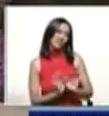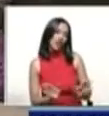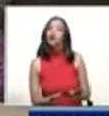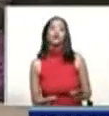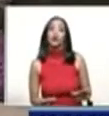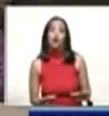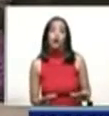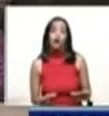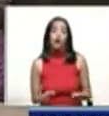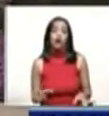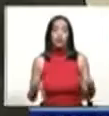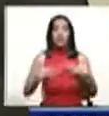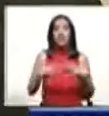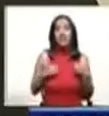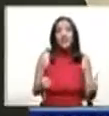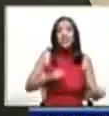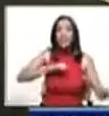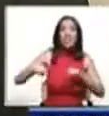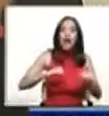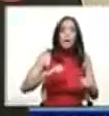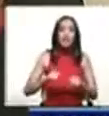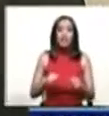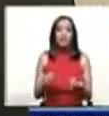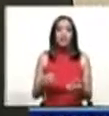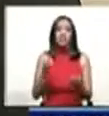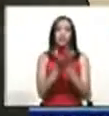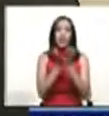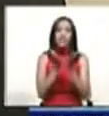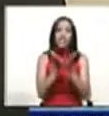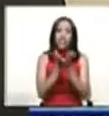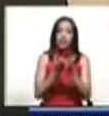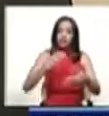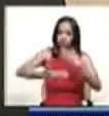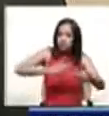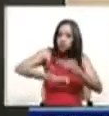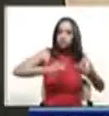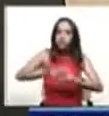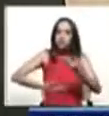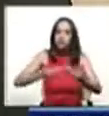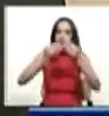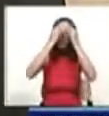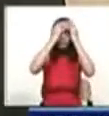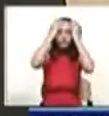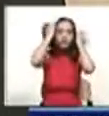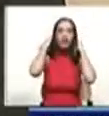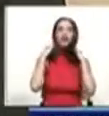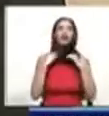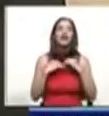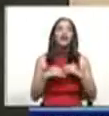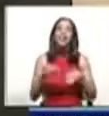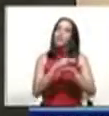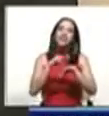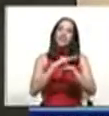la dinámica del movimiento estudiantil. Que no puede ser la dinámica del ministerio. El ministerio no dicta la política, el